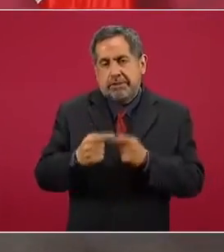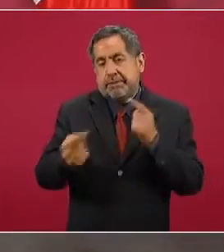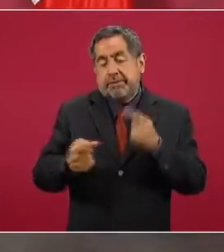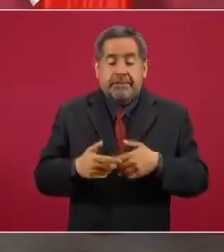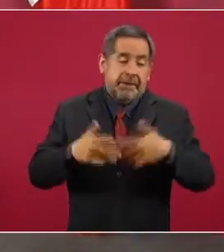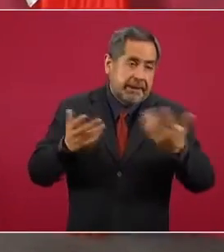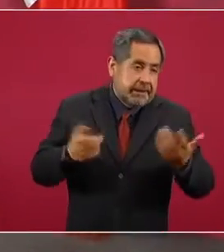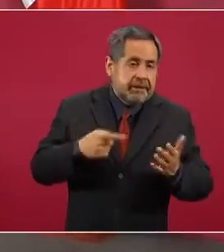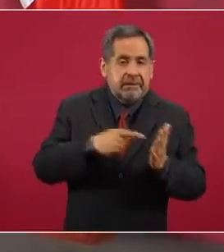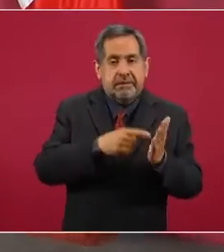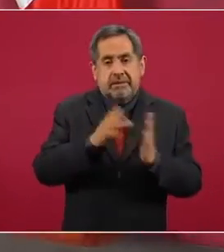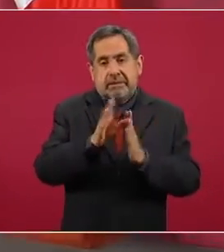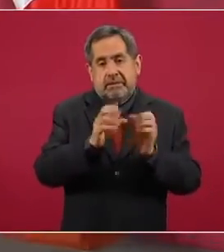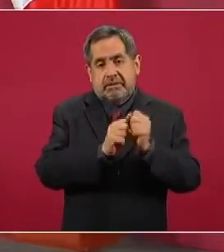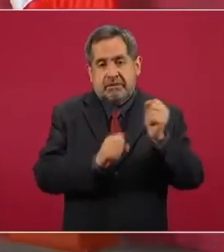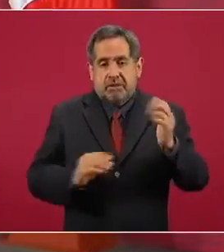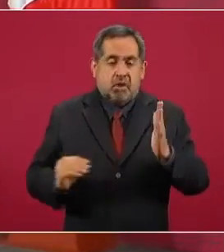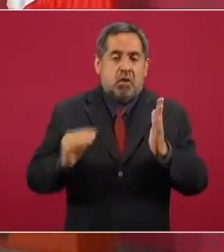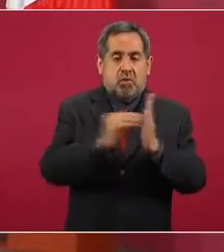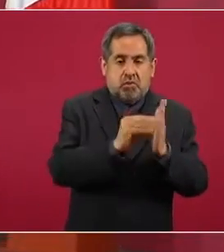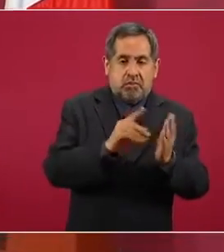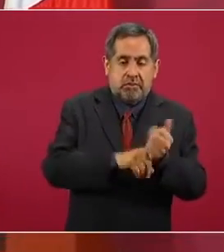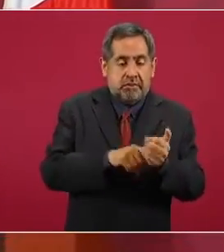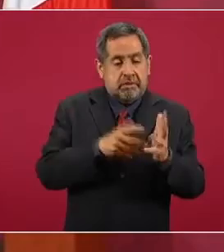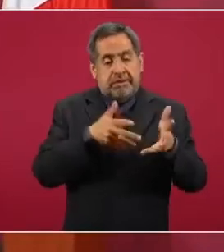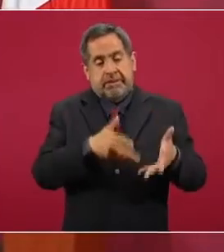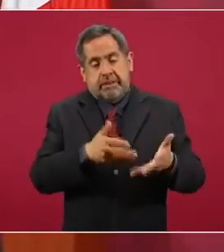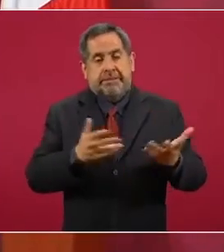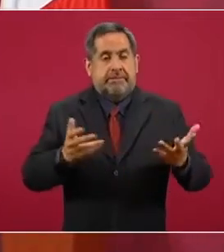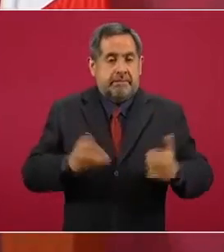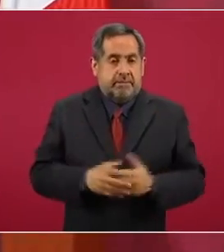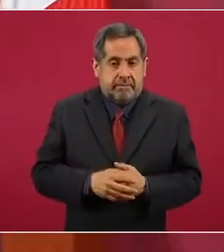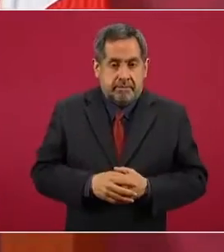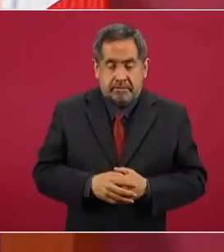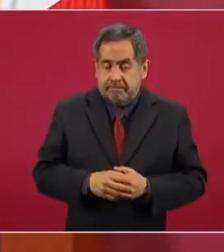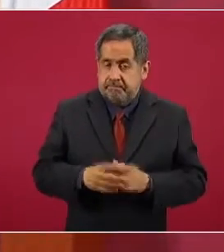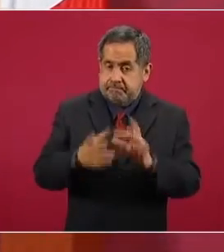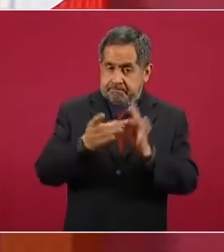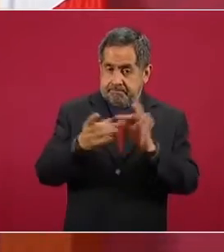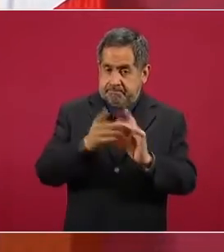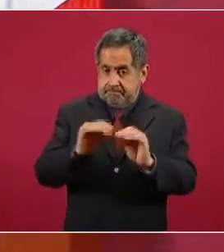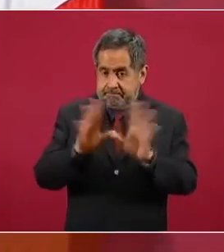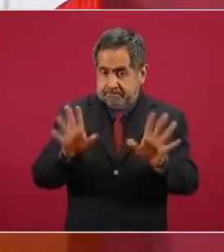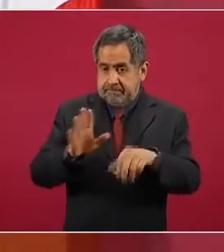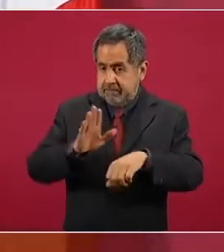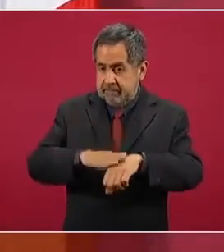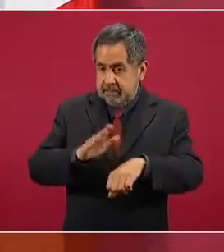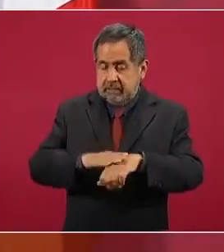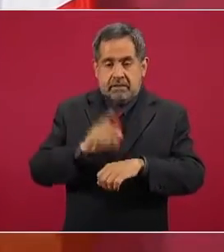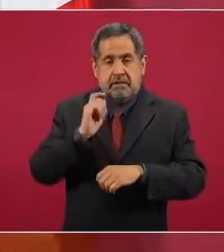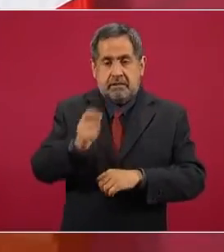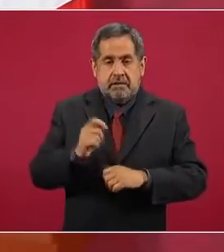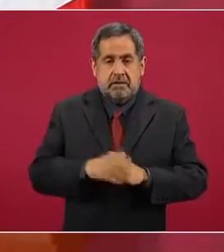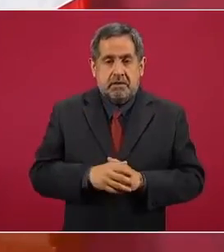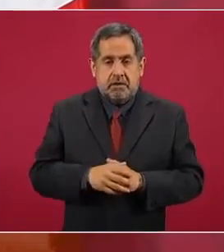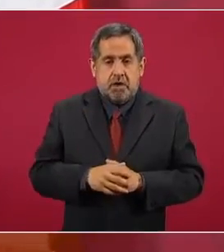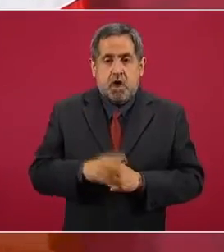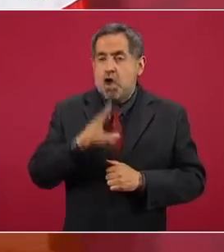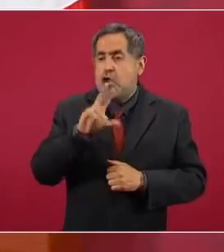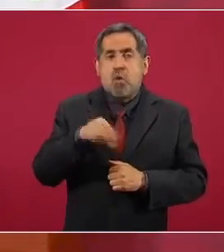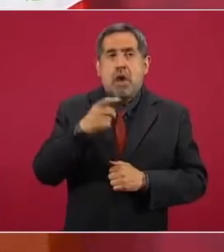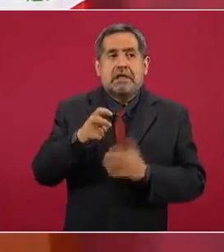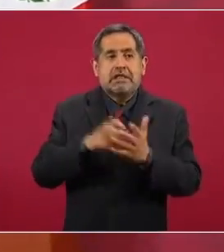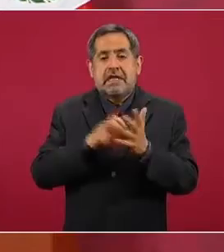pero ya está en la Constitución. Nada más aclarar que no fue una